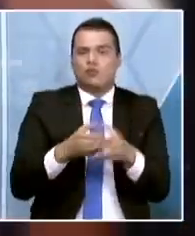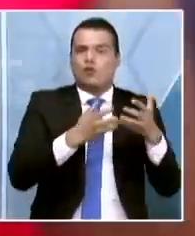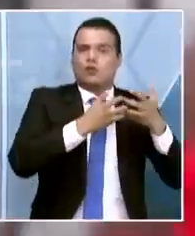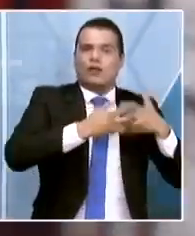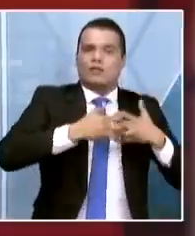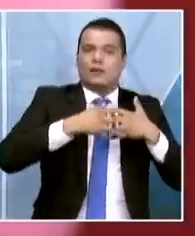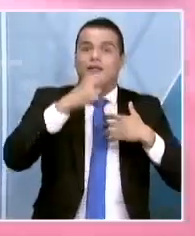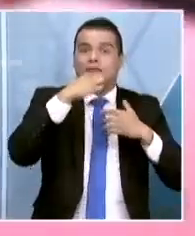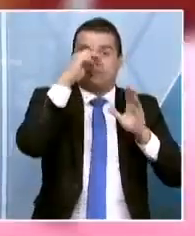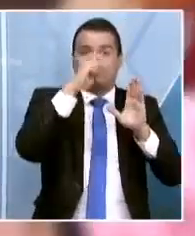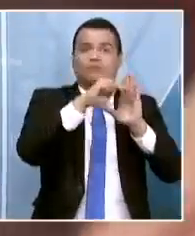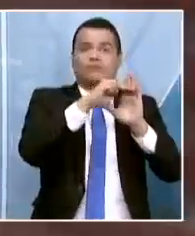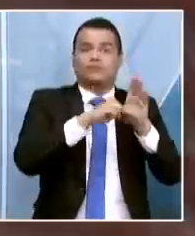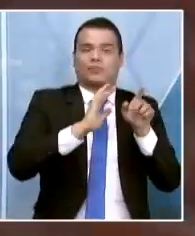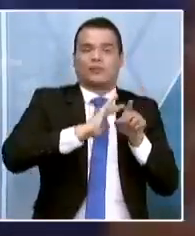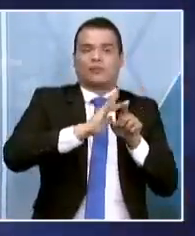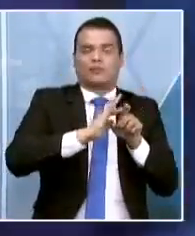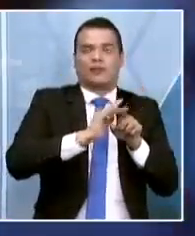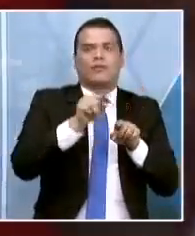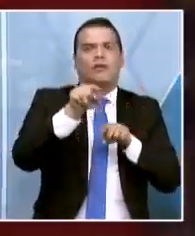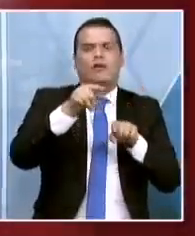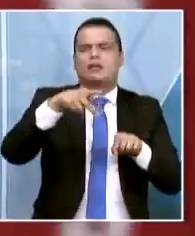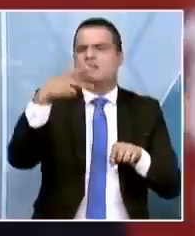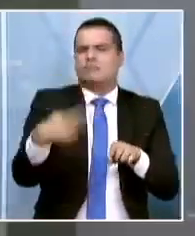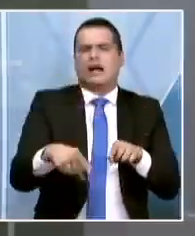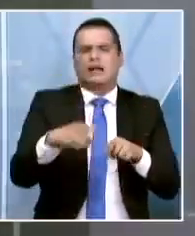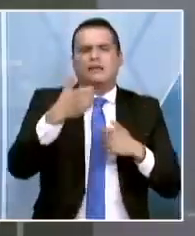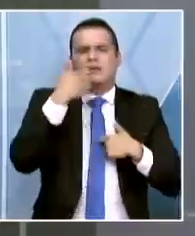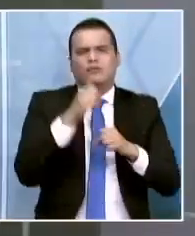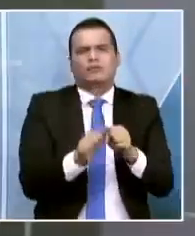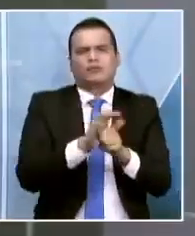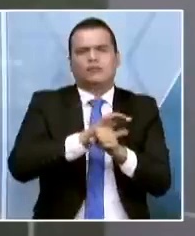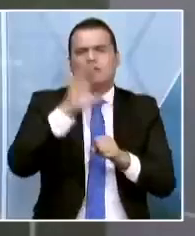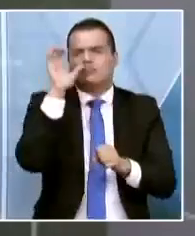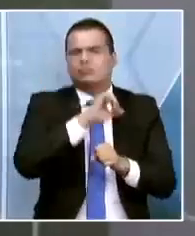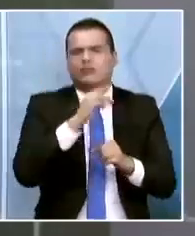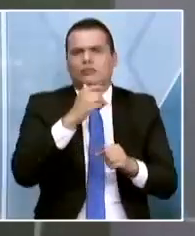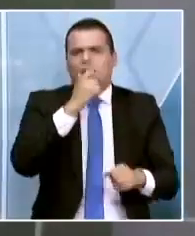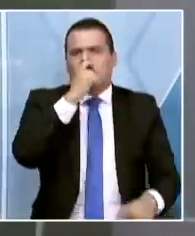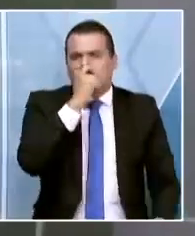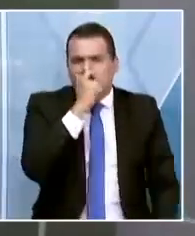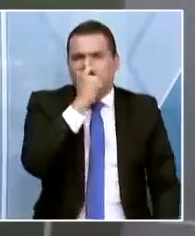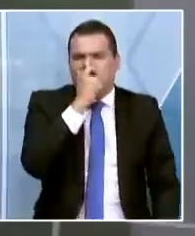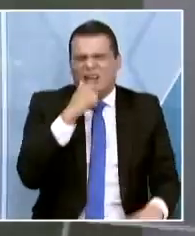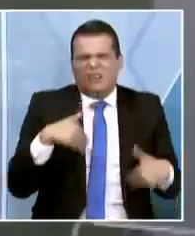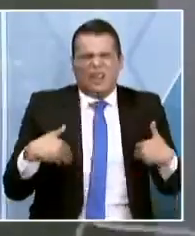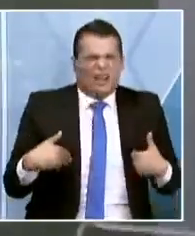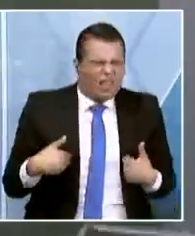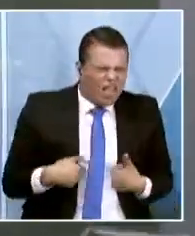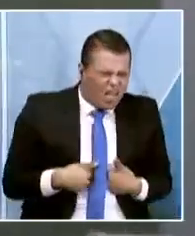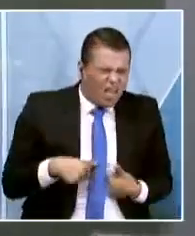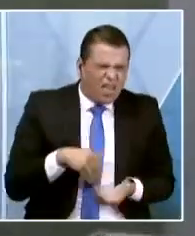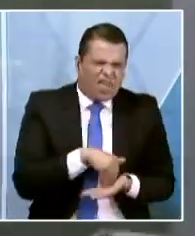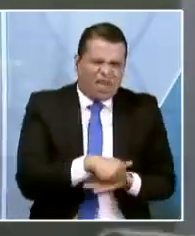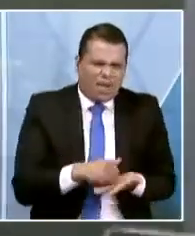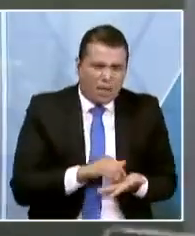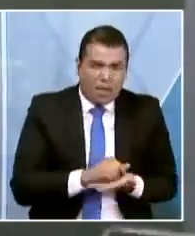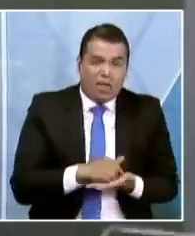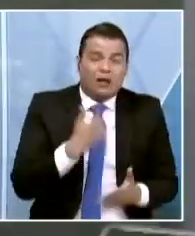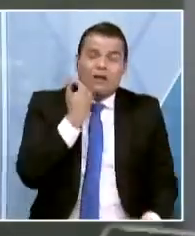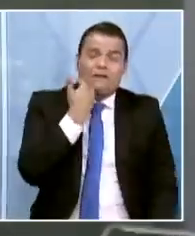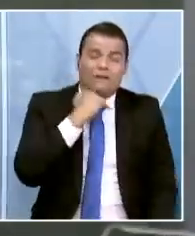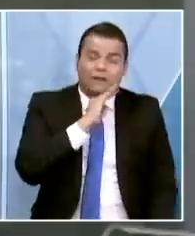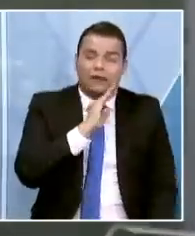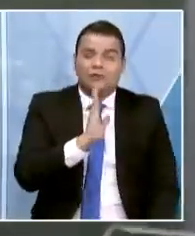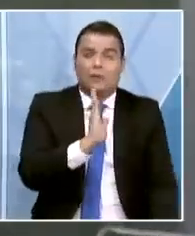reactivan. Otros de los síntomas habituales son fiebre, tos seca y cansancio. Los pacientes empiezan a sentir decaimiento, mucha fatiga,